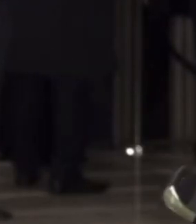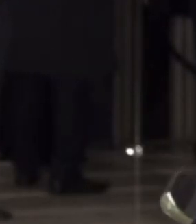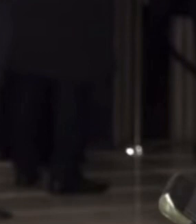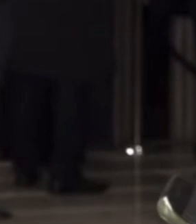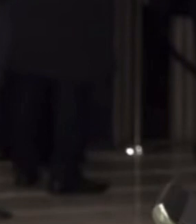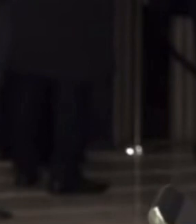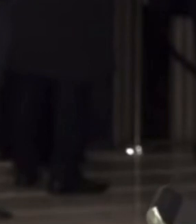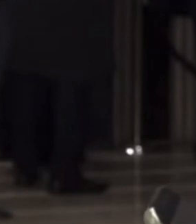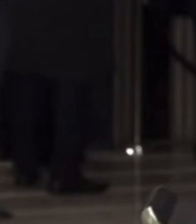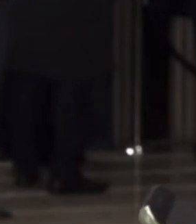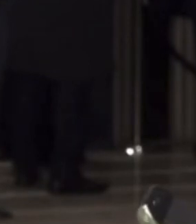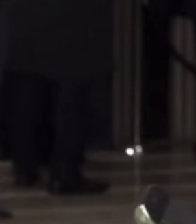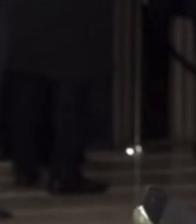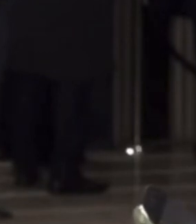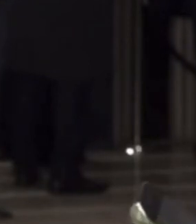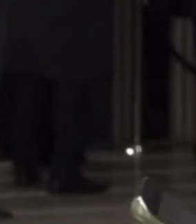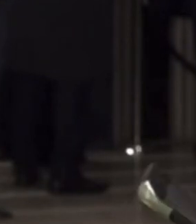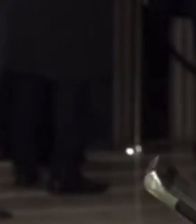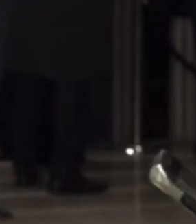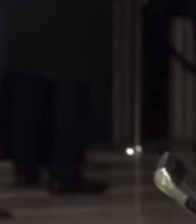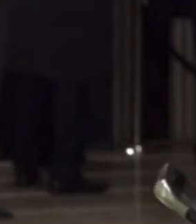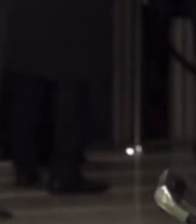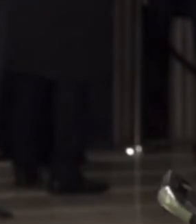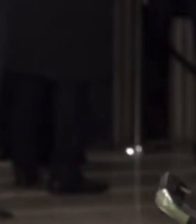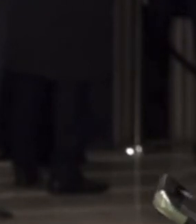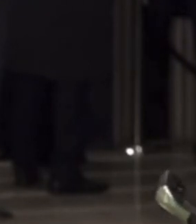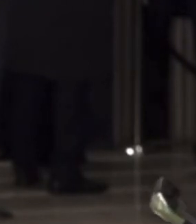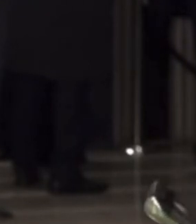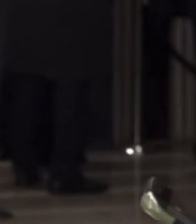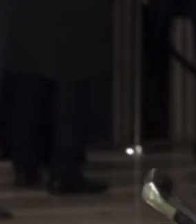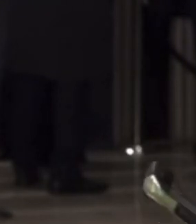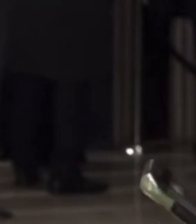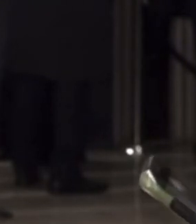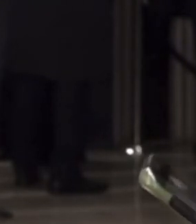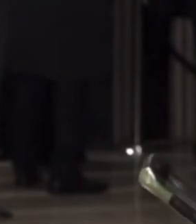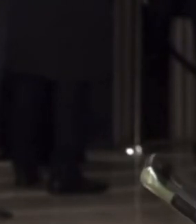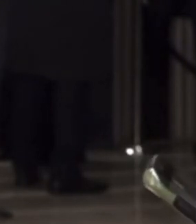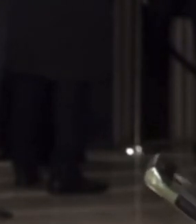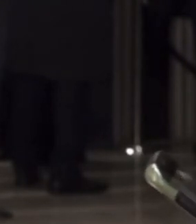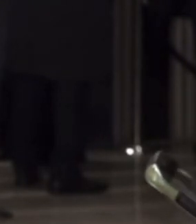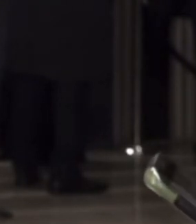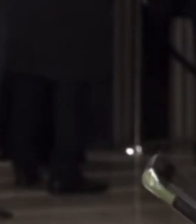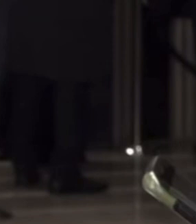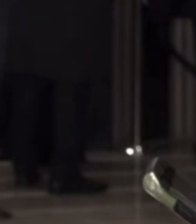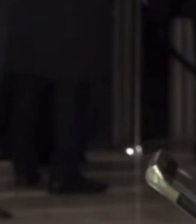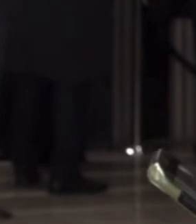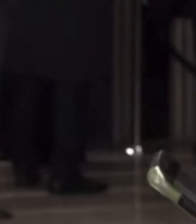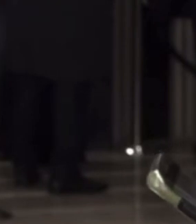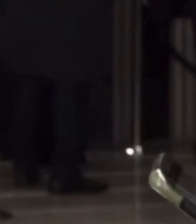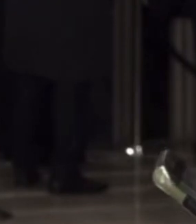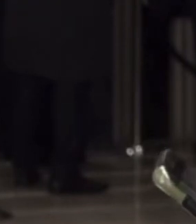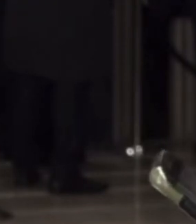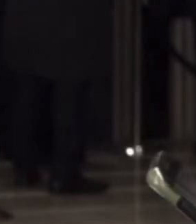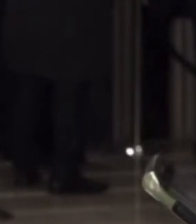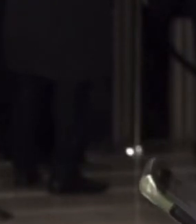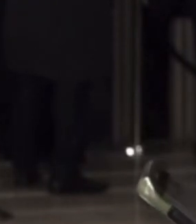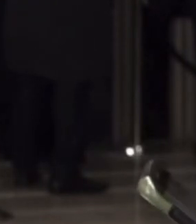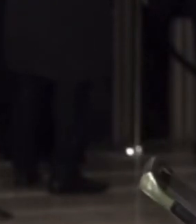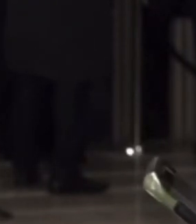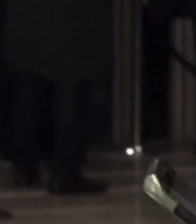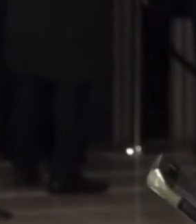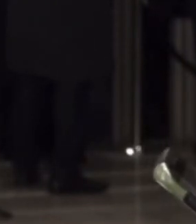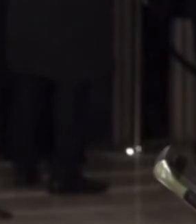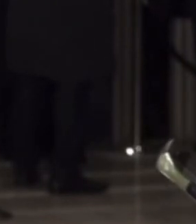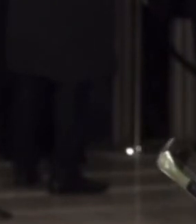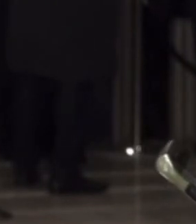con el presidente chimpín trascendió un donativo de la parte china